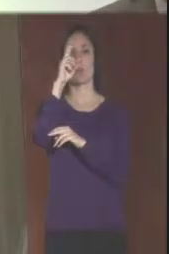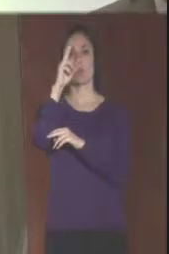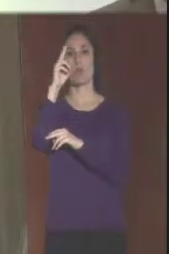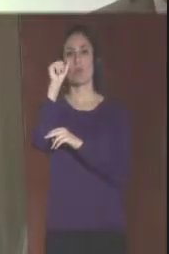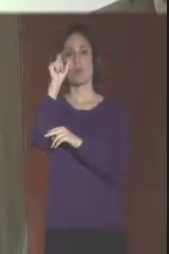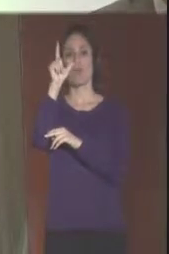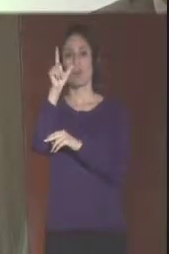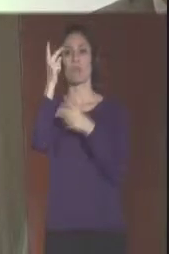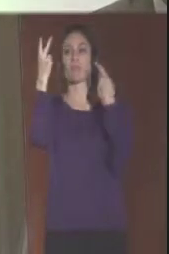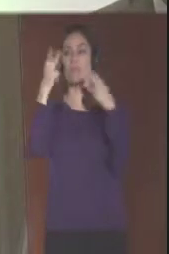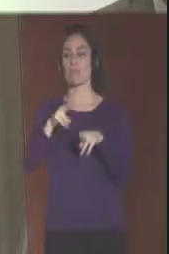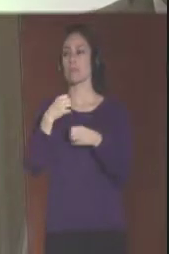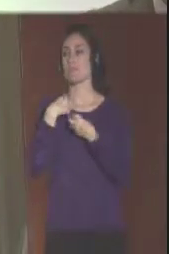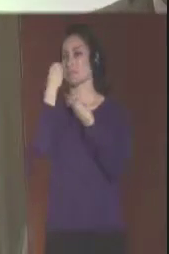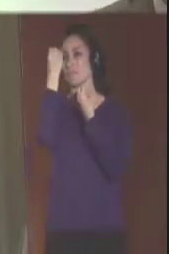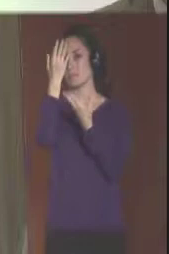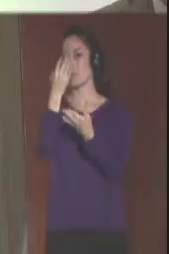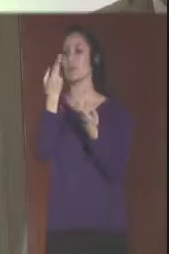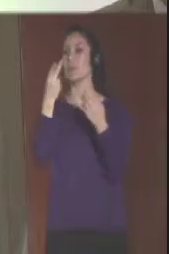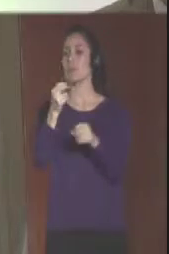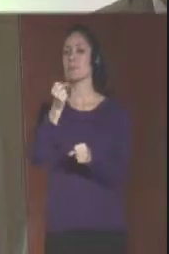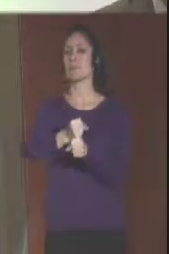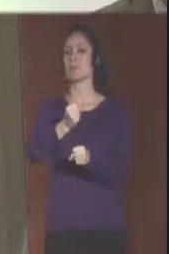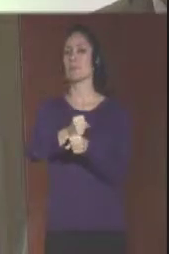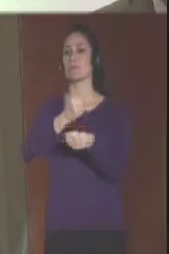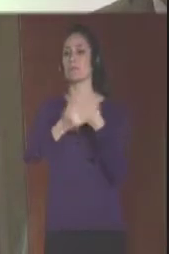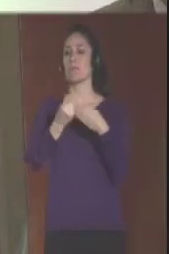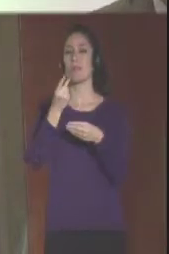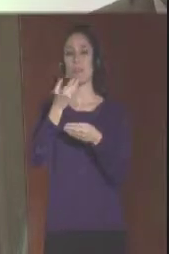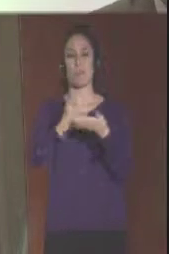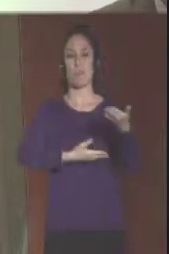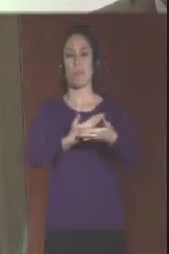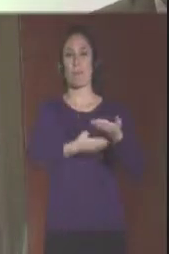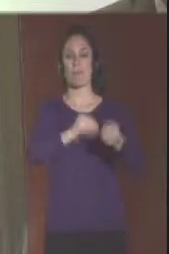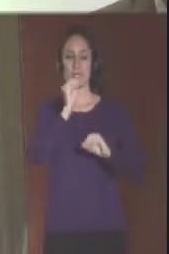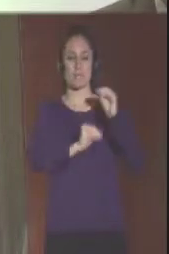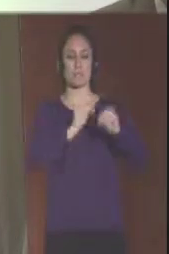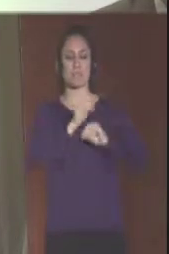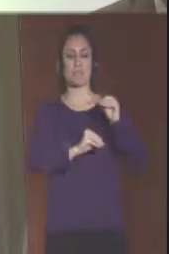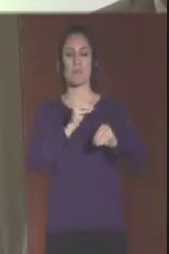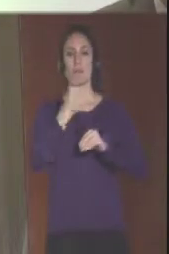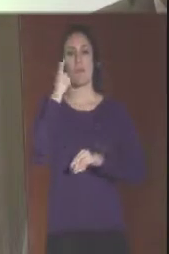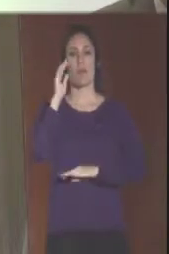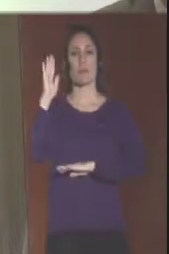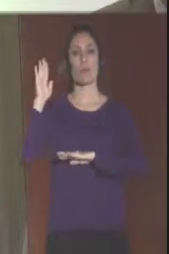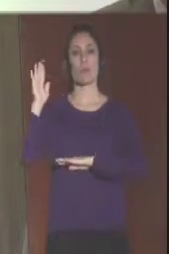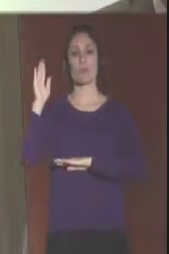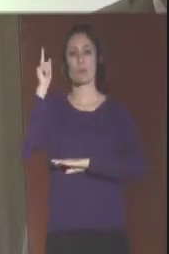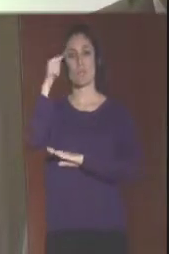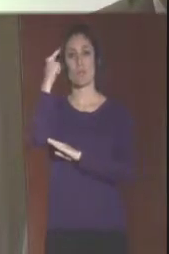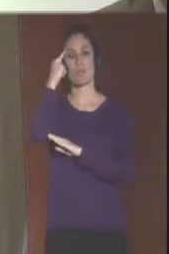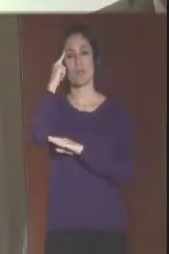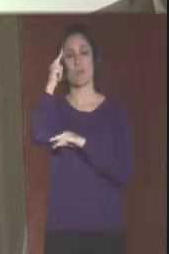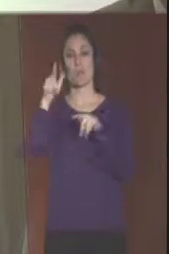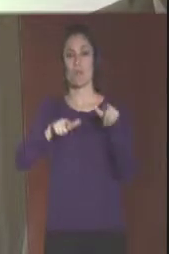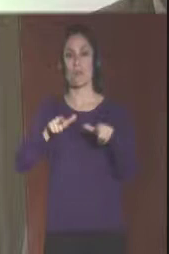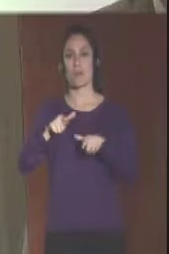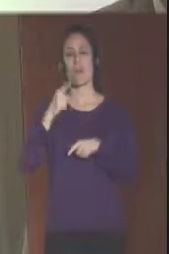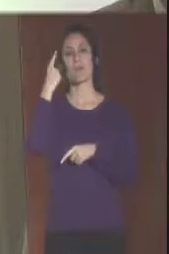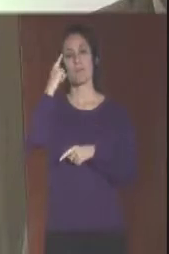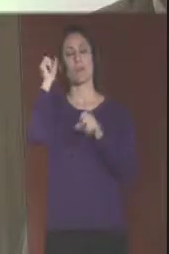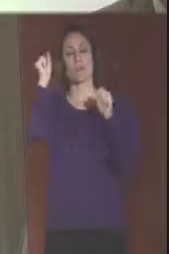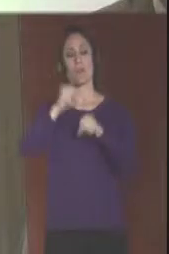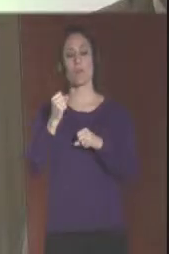informarles también que se está trabajando en el documento del compromiso voluntario de los gobiernos locales para